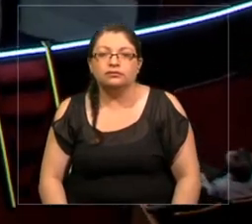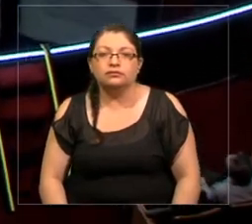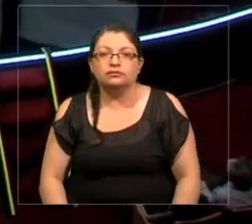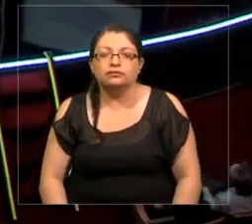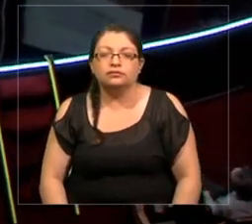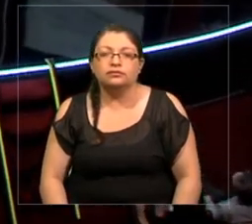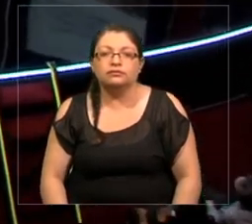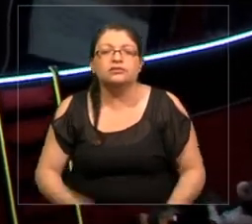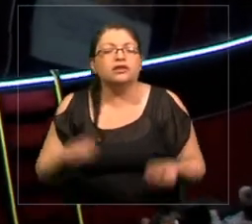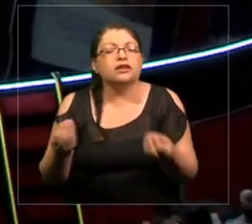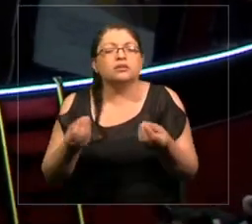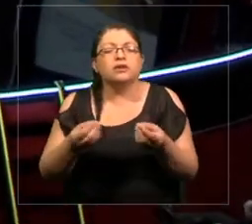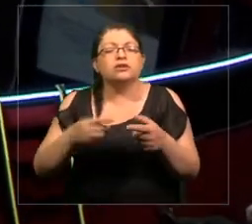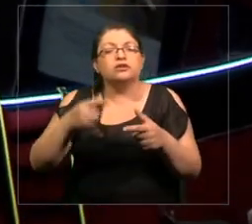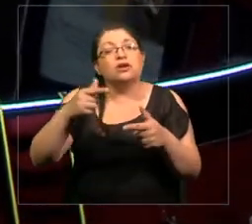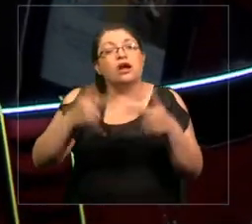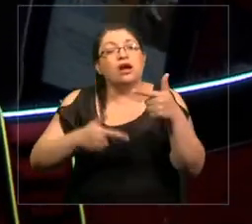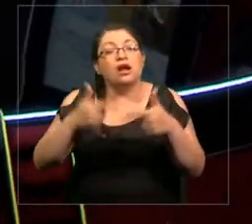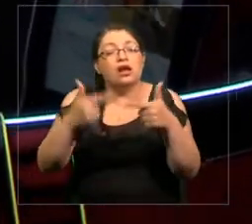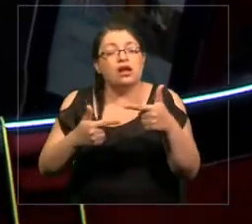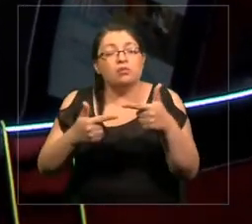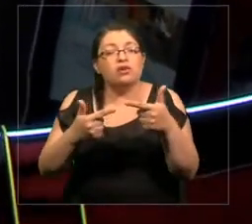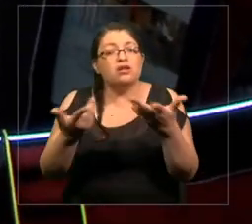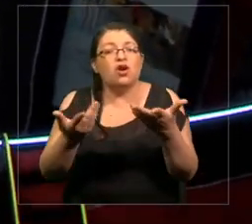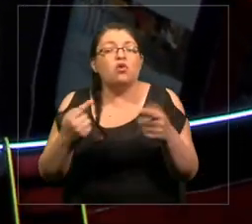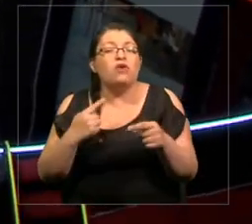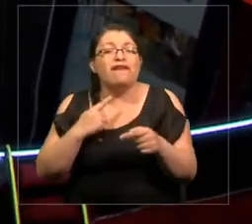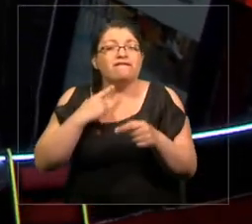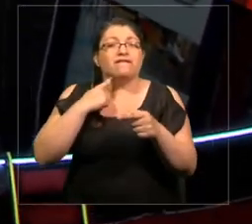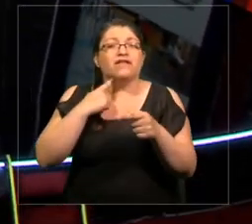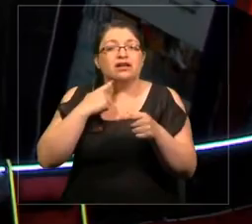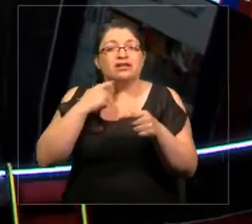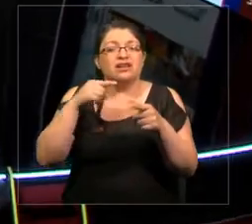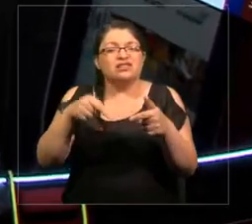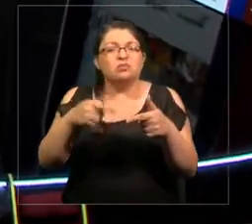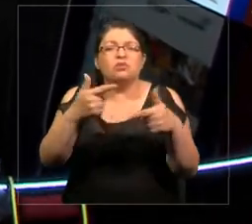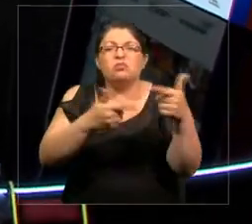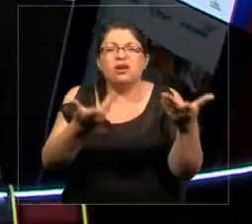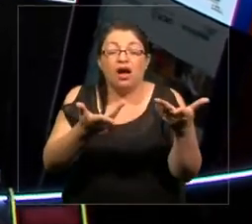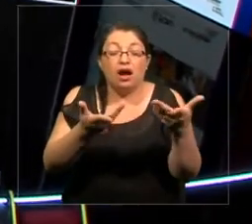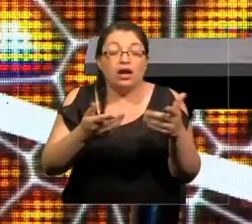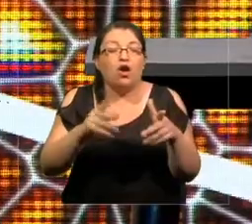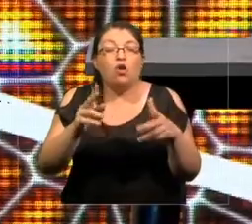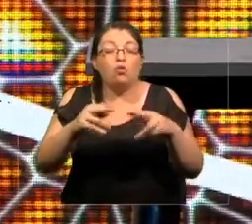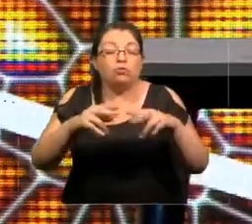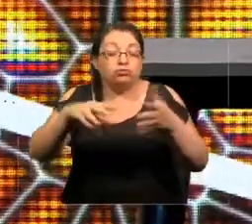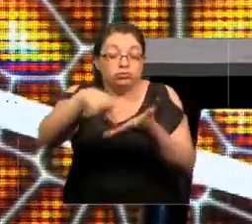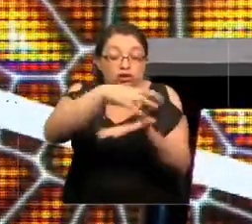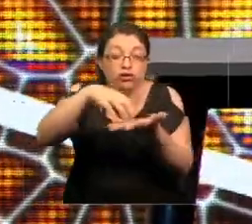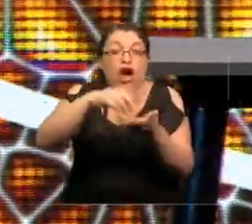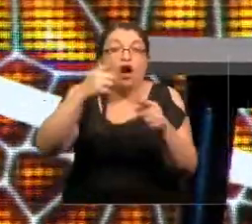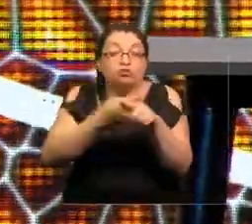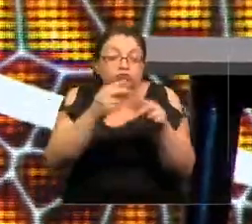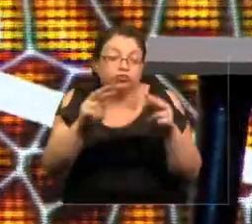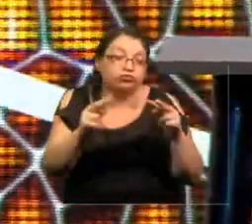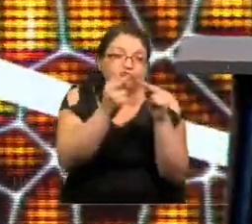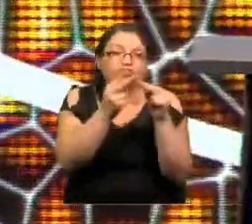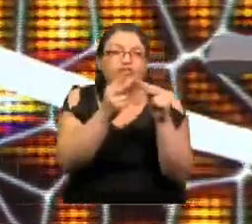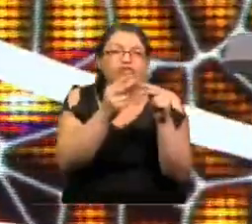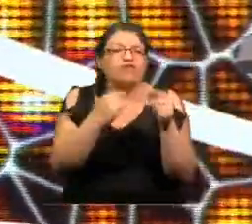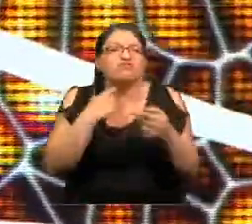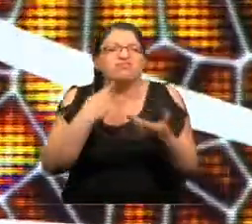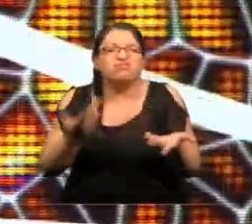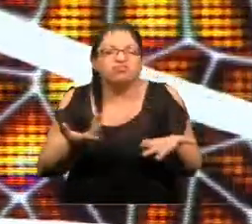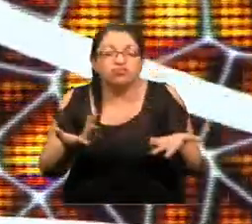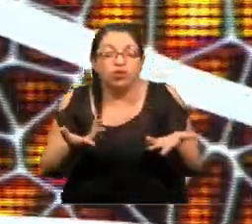políticas que consisten en densificar redensificar regenerar la ciudad lo que muestran las